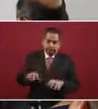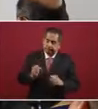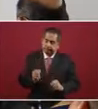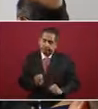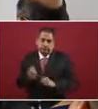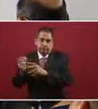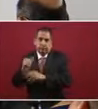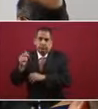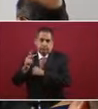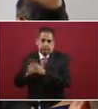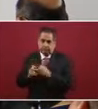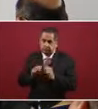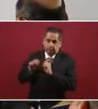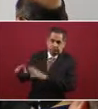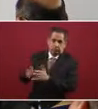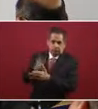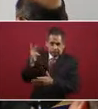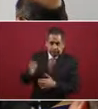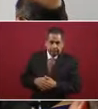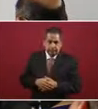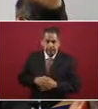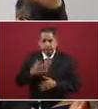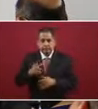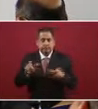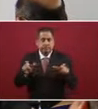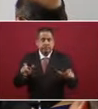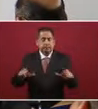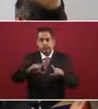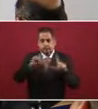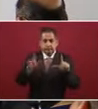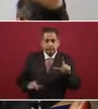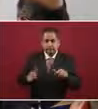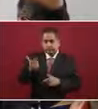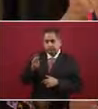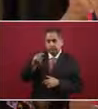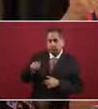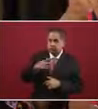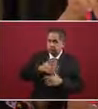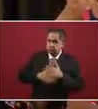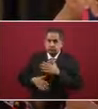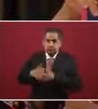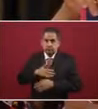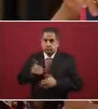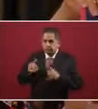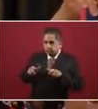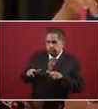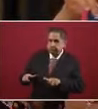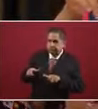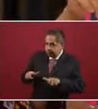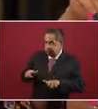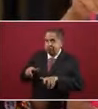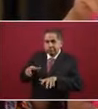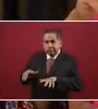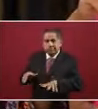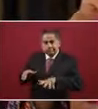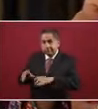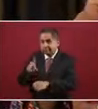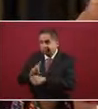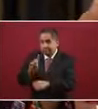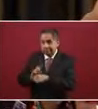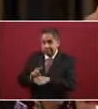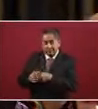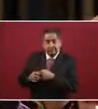deportara. Por otro lado, pues la presencia de la Guardia Nacional se ve muy desgastada en ese sentido, porque pues prácticamente tienen